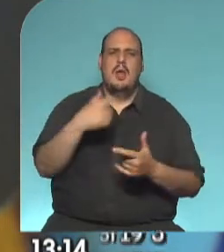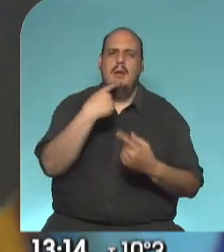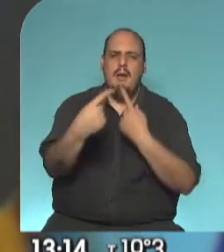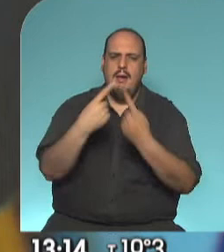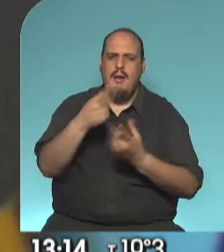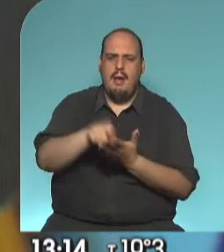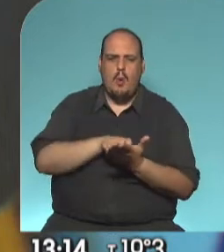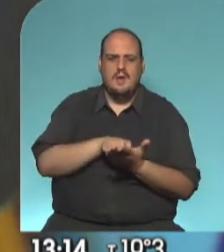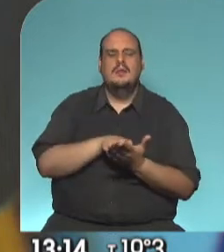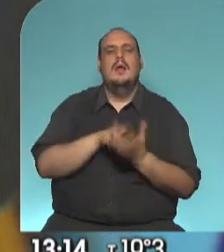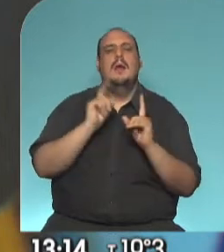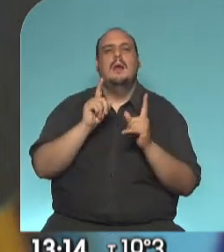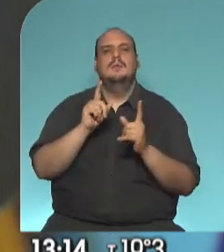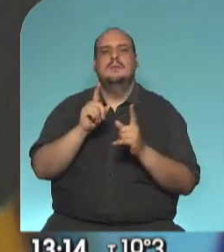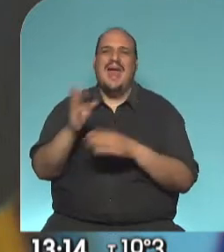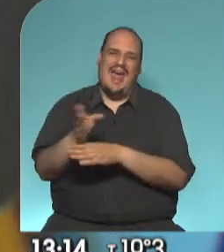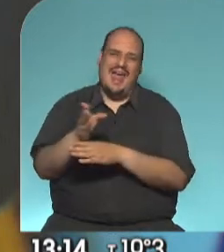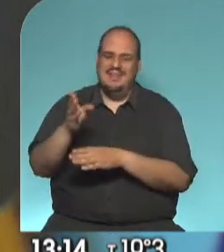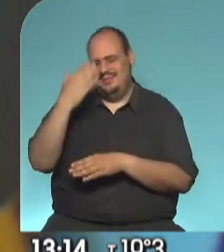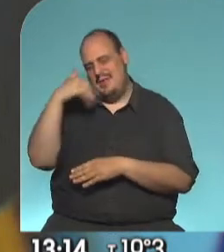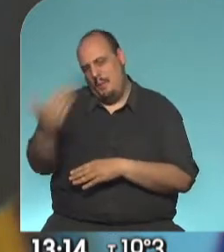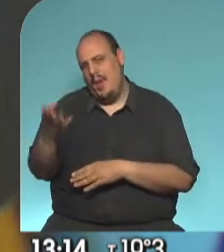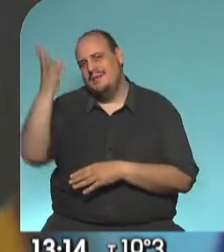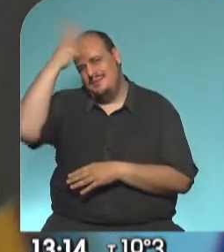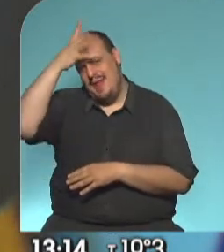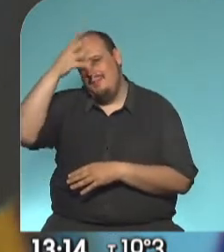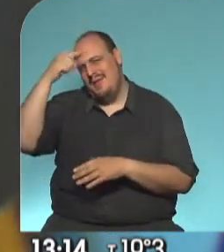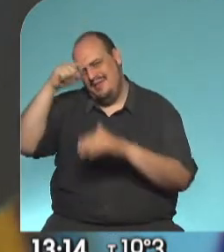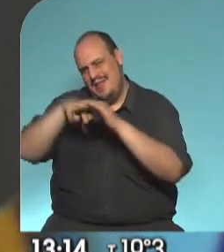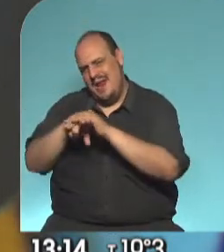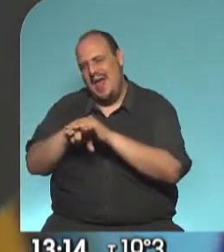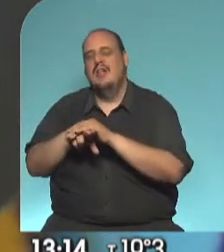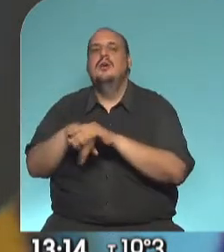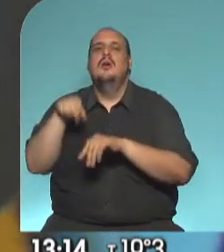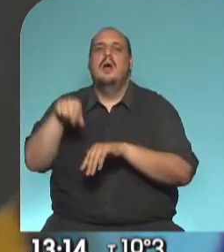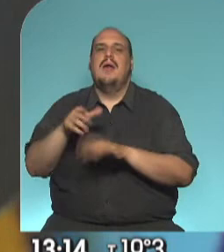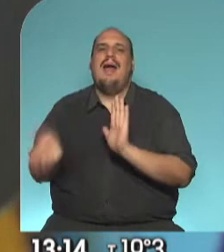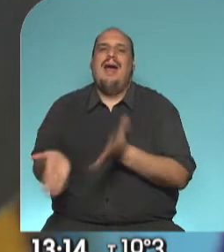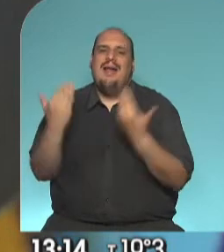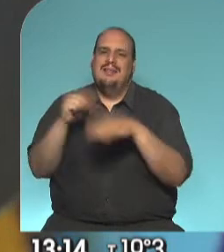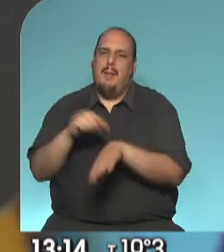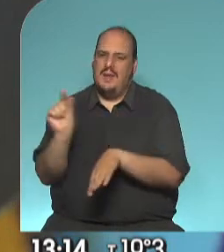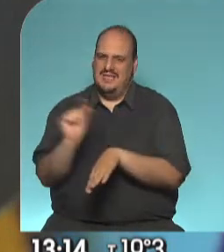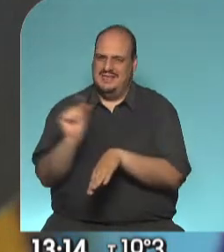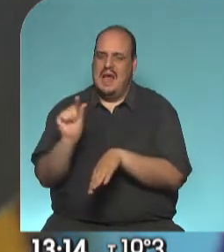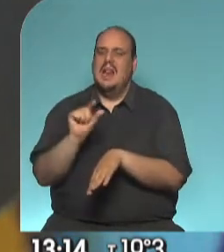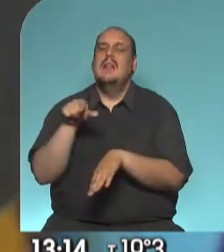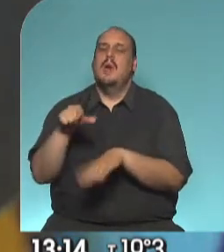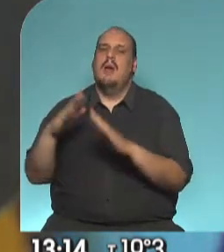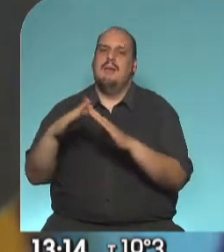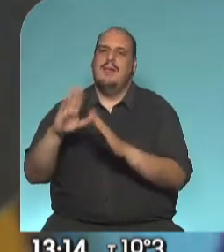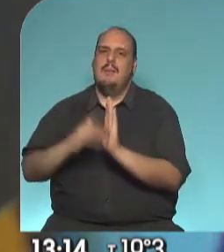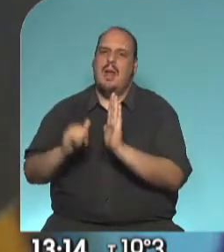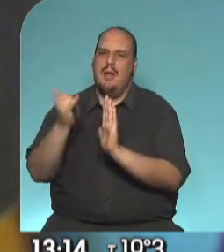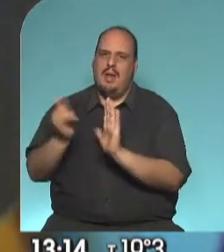a que, bueno, Donald Trump estuviese internado, fuese dado parcialmente alta, porque en realidad está en la Casa Blanca. Y ahí hay que prestar atención a lo que